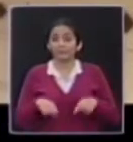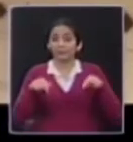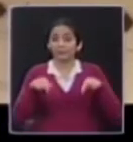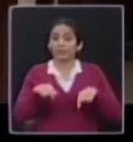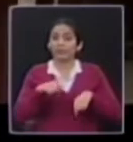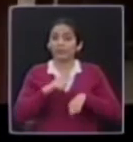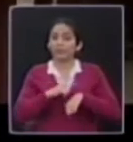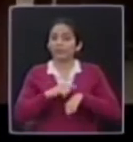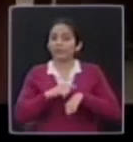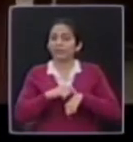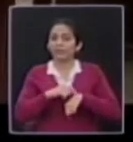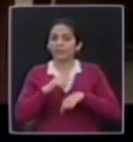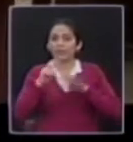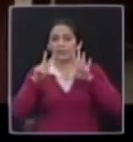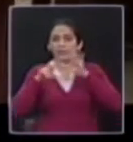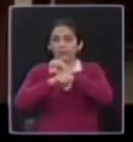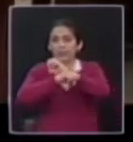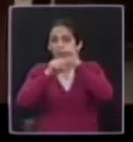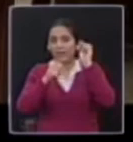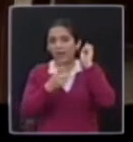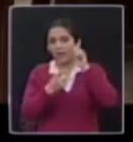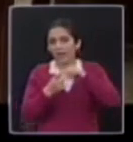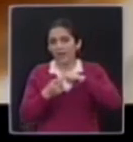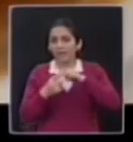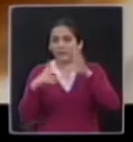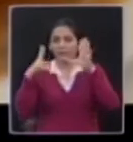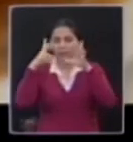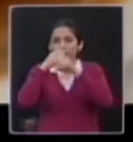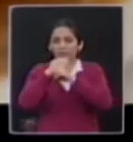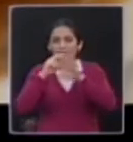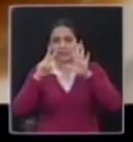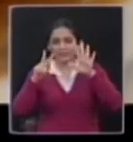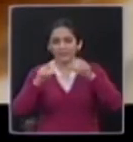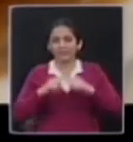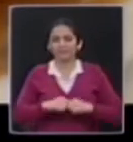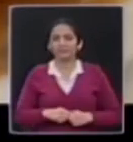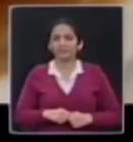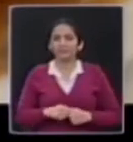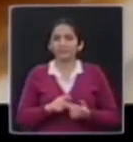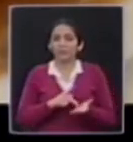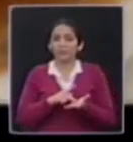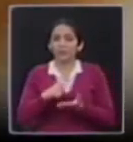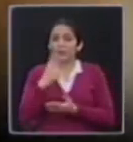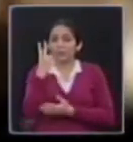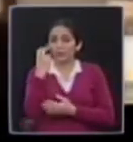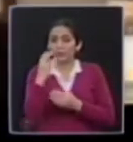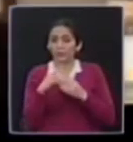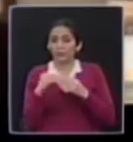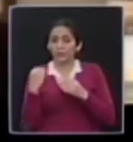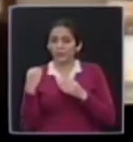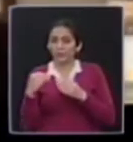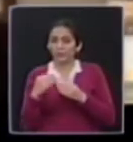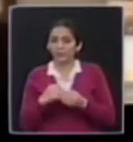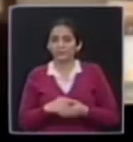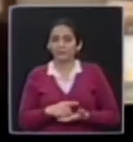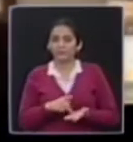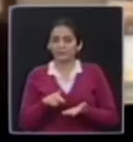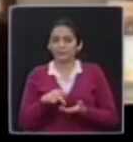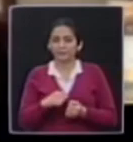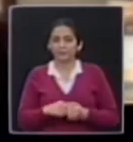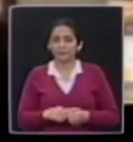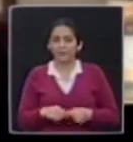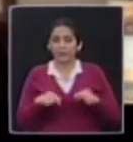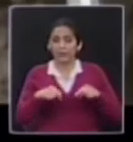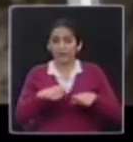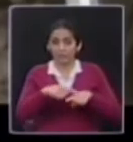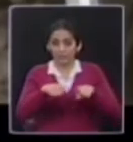atención, desde las 7 de la mañana hasta las 7 de la noche, y el plato tiene un costo de $12. Son 14 granos lo que lleva los platos de